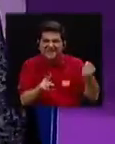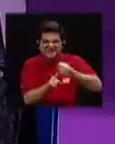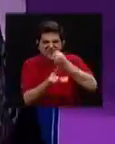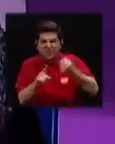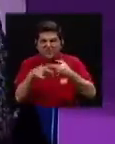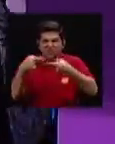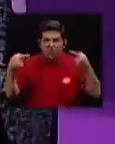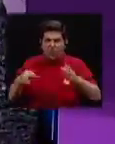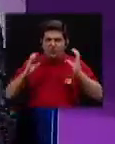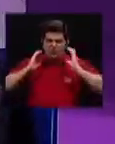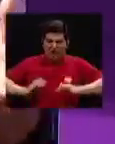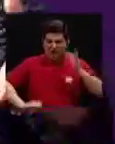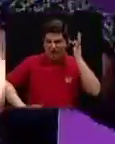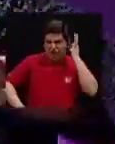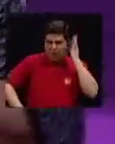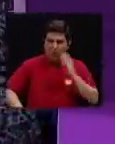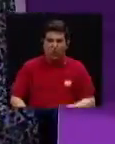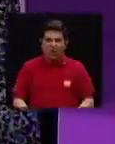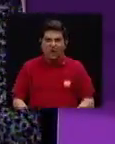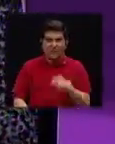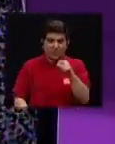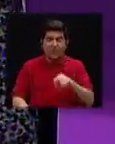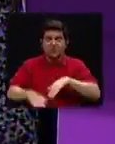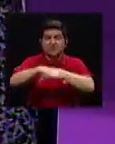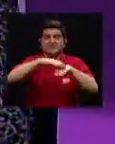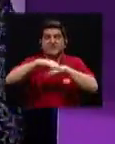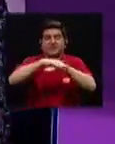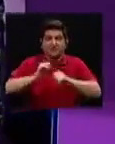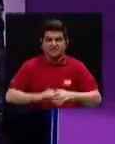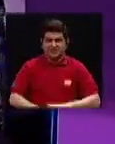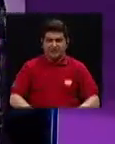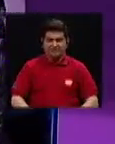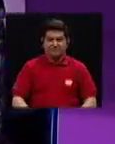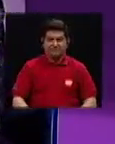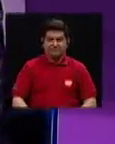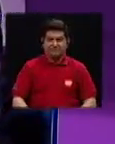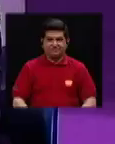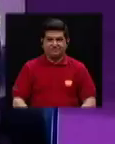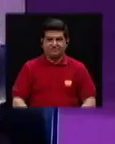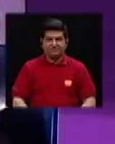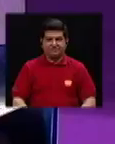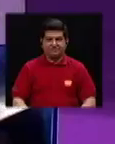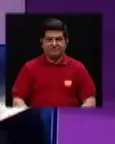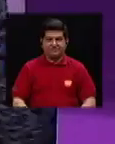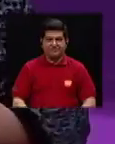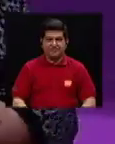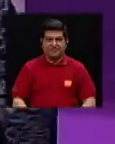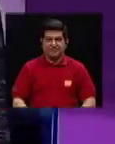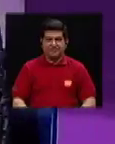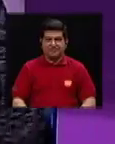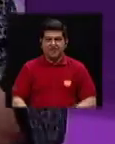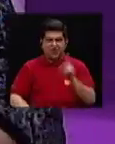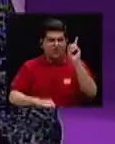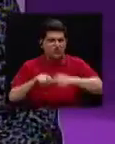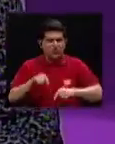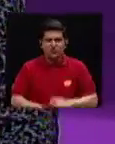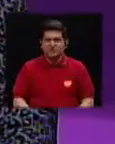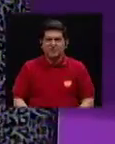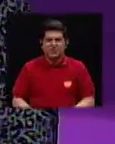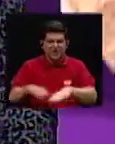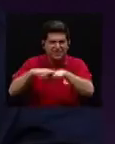femenino está se está sustentando o sea eh es el eh Por qué no se puede retirar a la mujer de ese